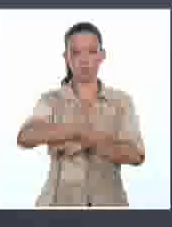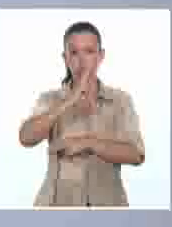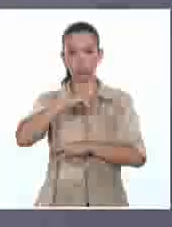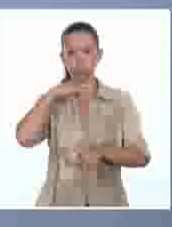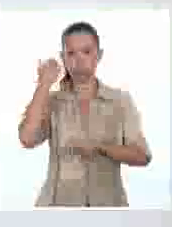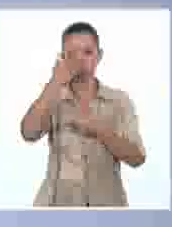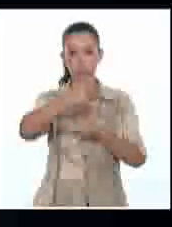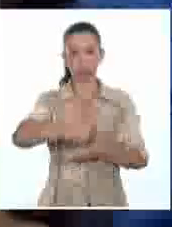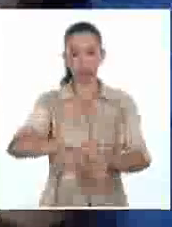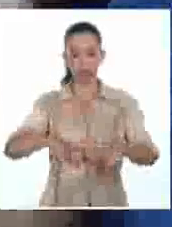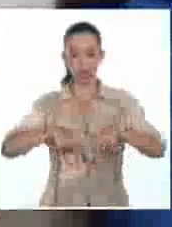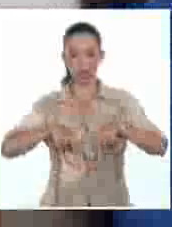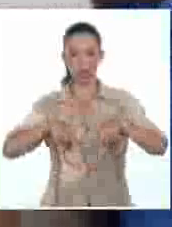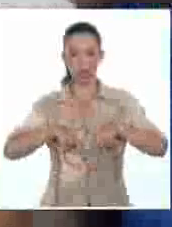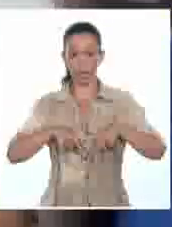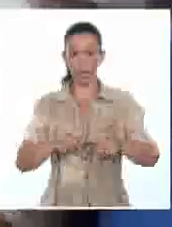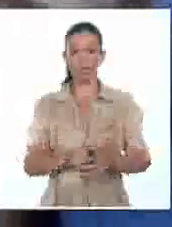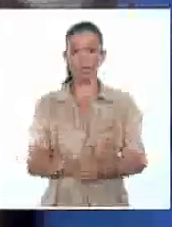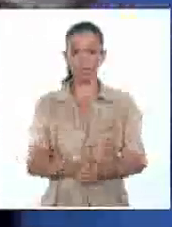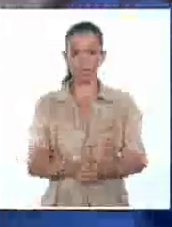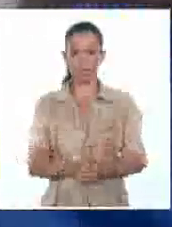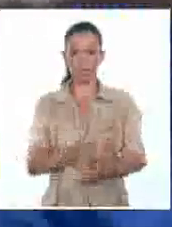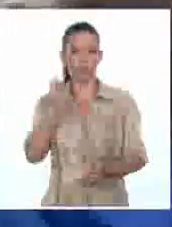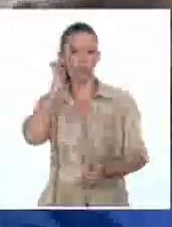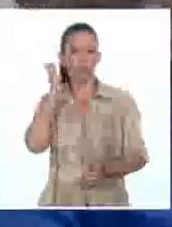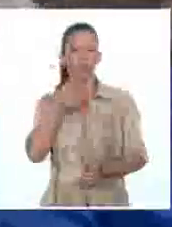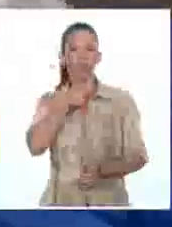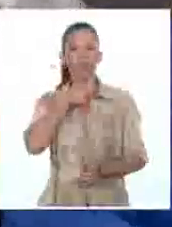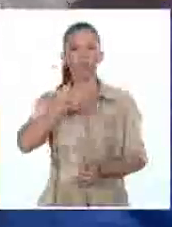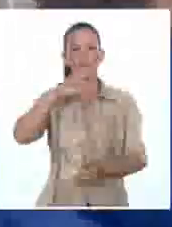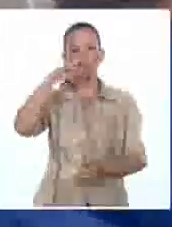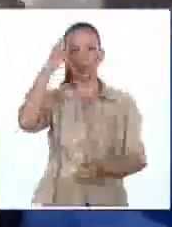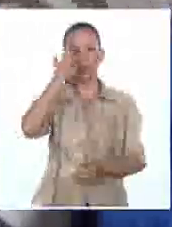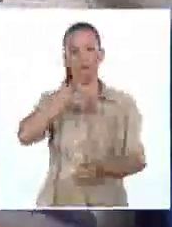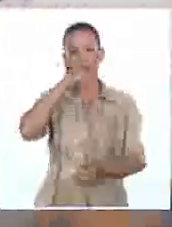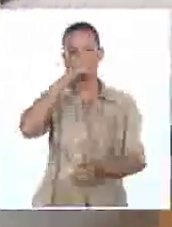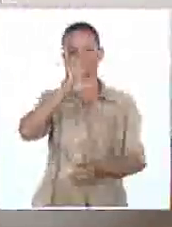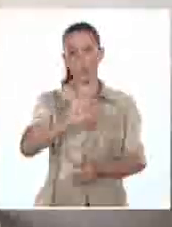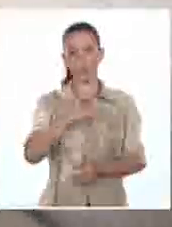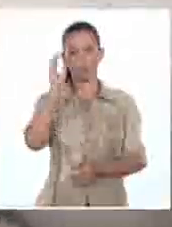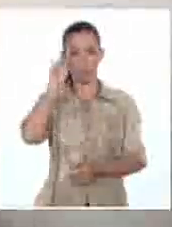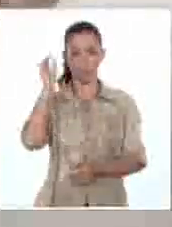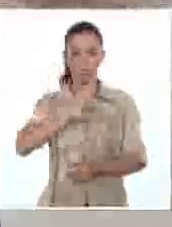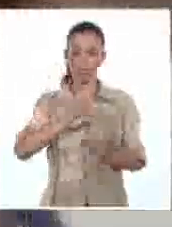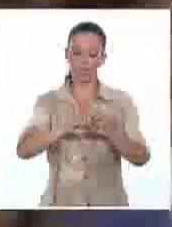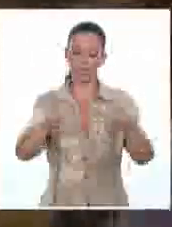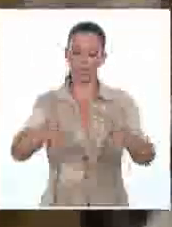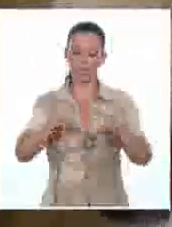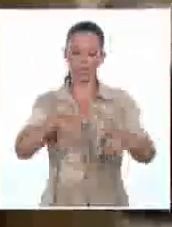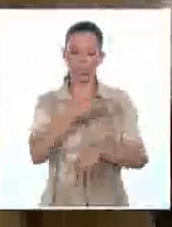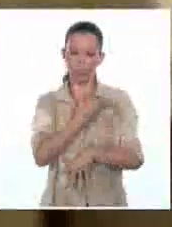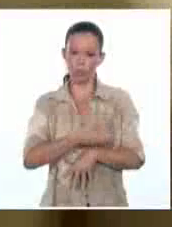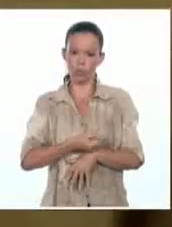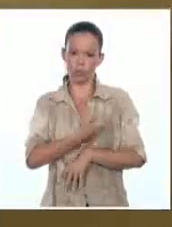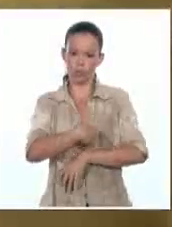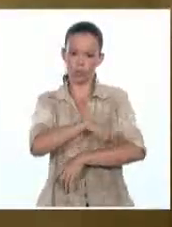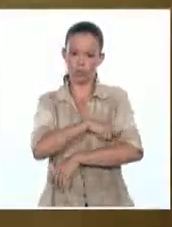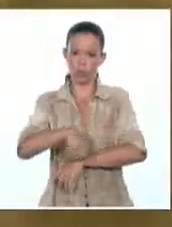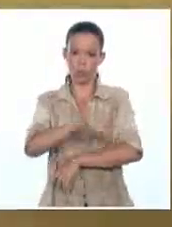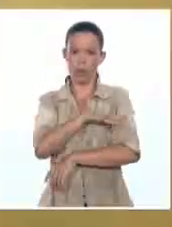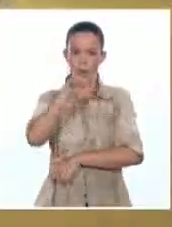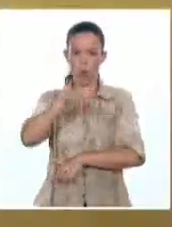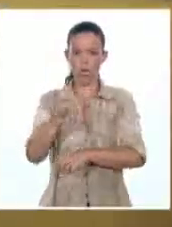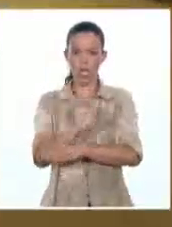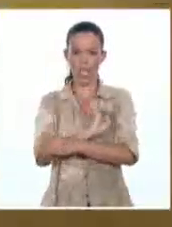del movimiento Construye, Fernando Villavicencio, un suceso que conmocionó al país. Ecuador sufre hoy una crisis